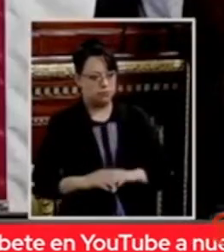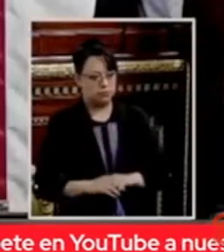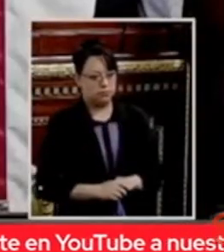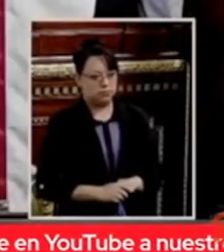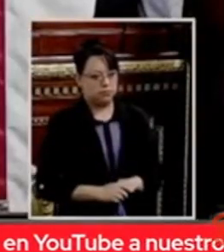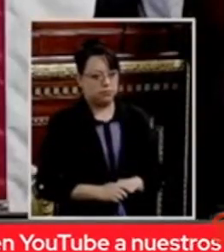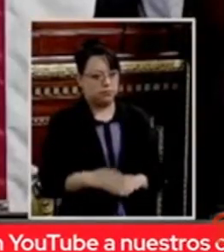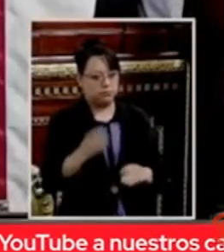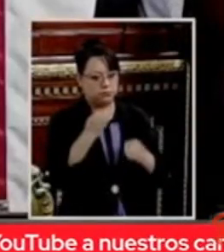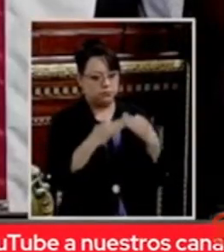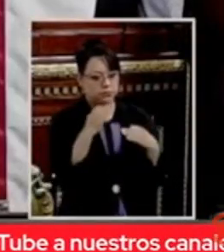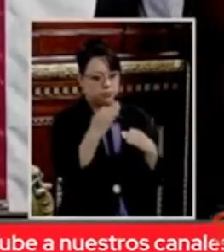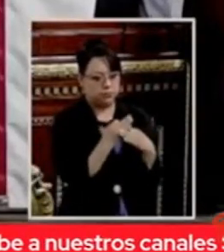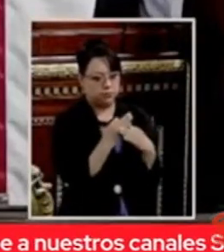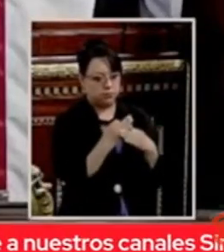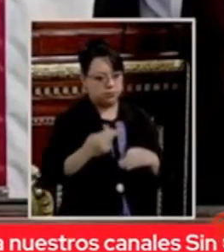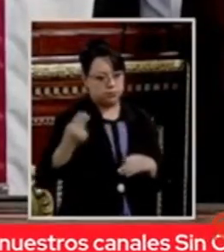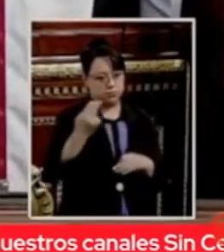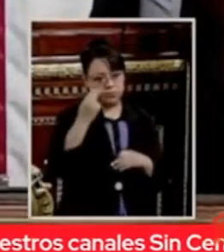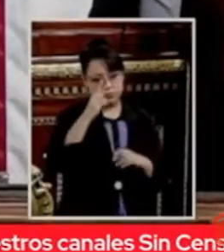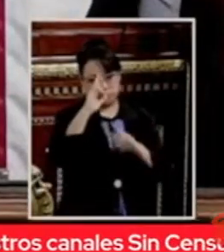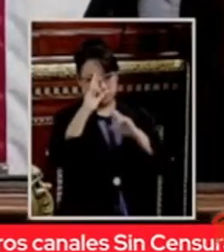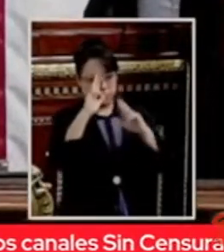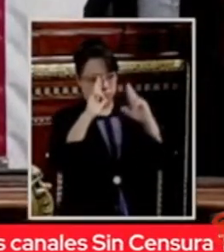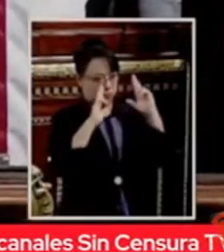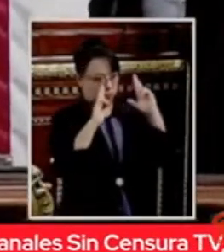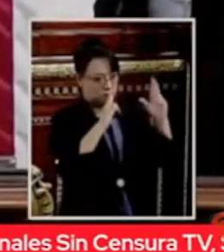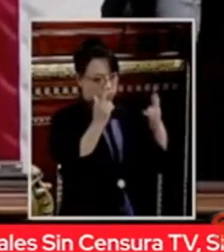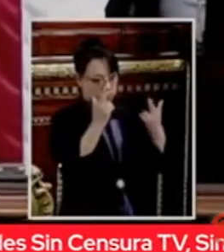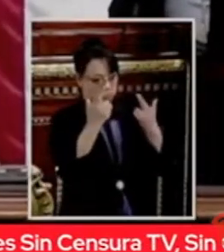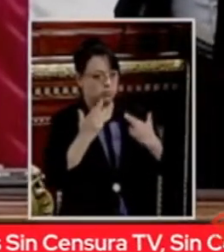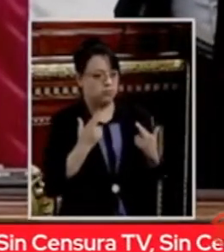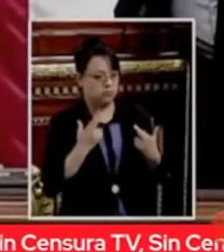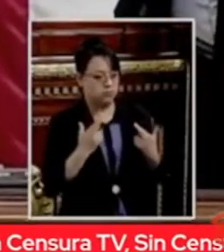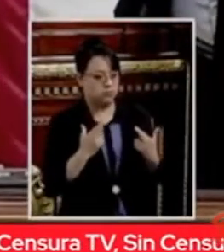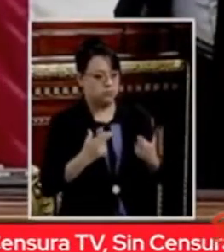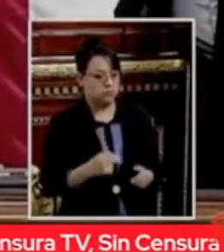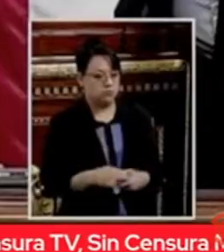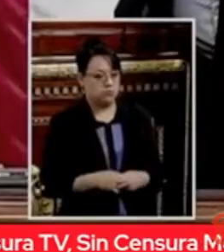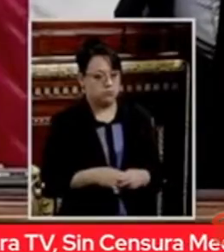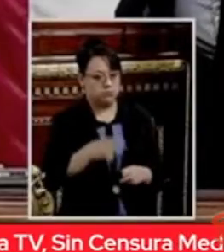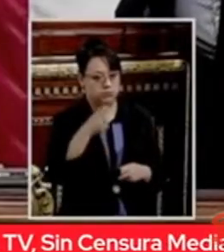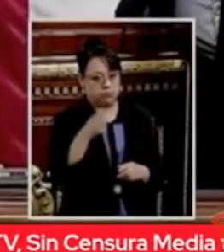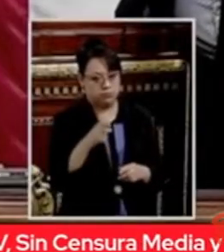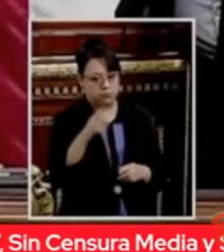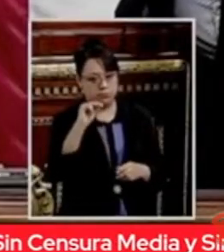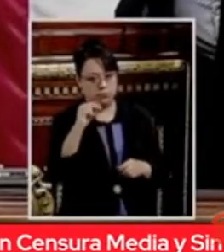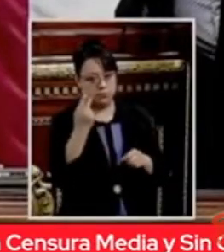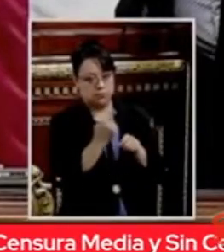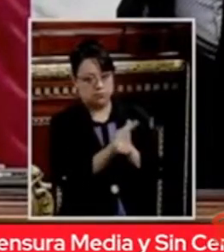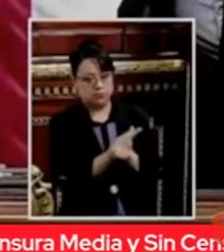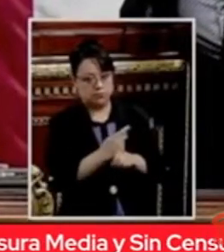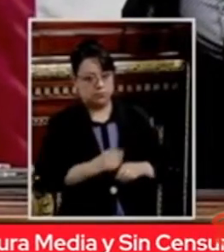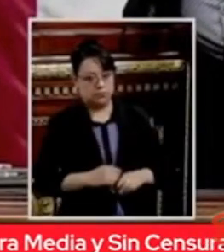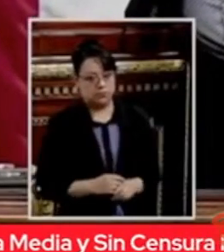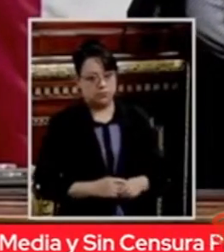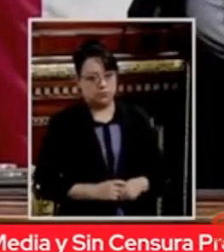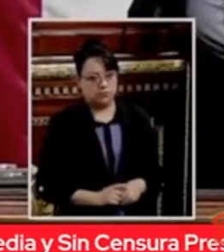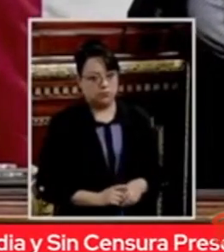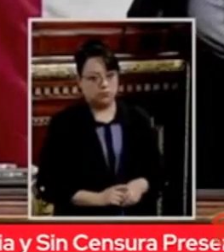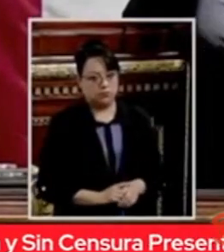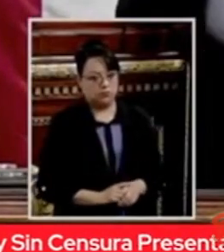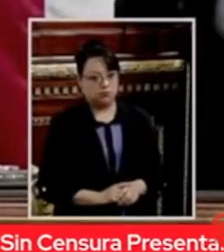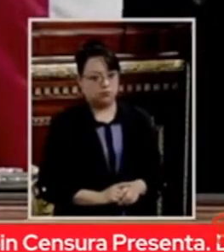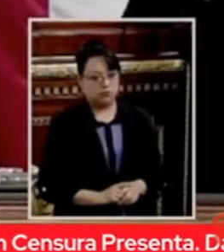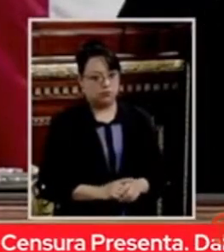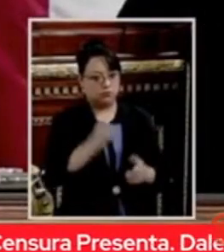que todos nos merecemos respeto y que esto no se vale. Entonces nada más es para